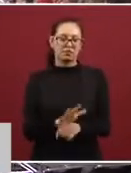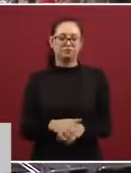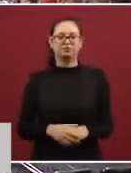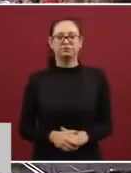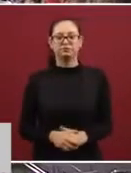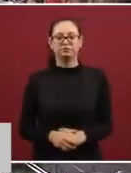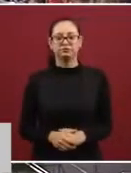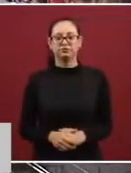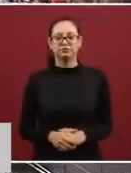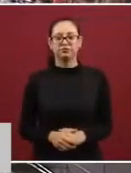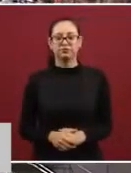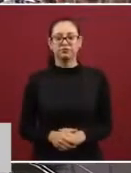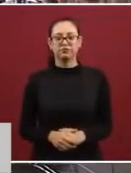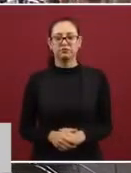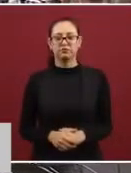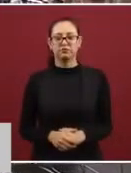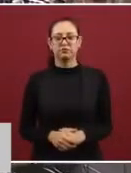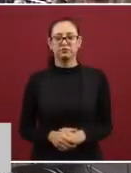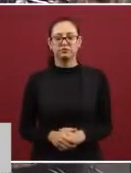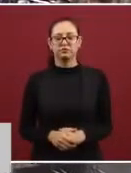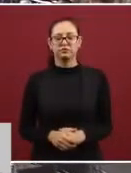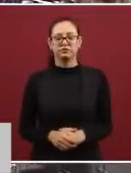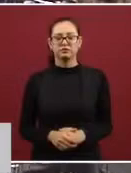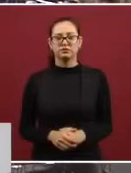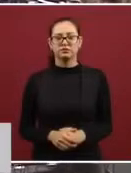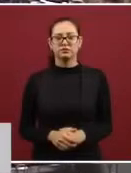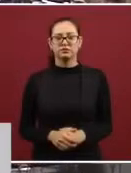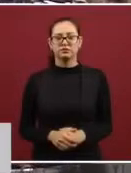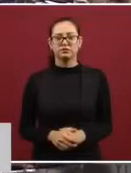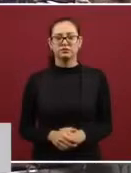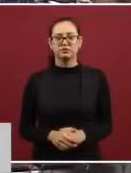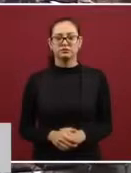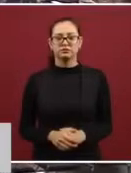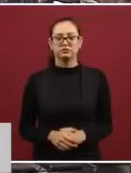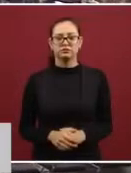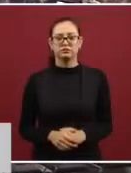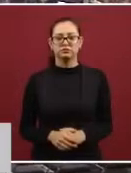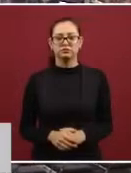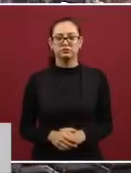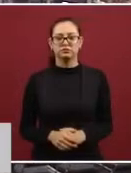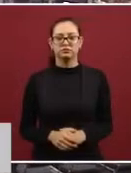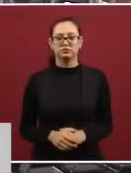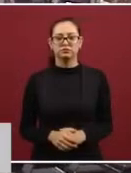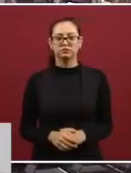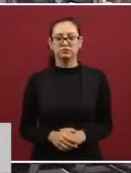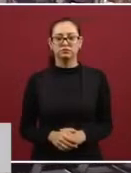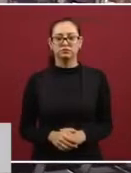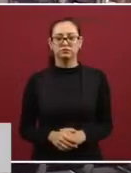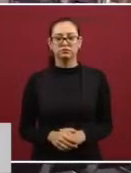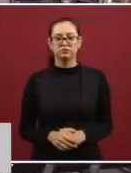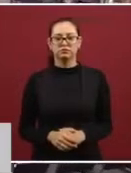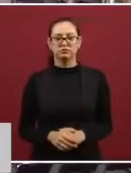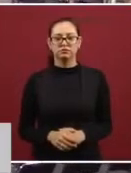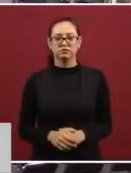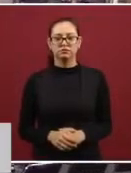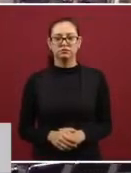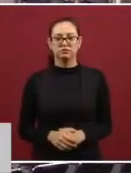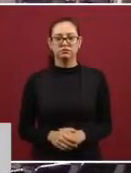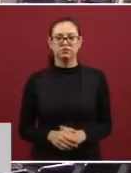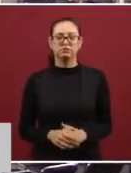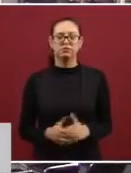de la investigación del personal del Senado que gana más que el presidente. Se investigó y no hay ninguna persona que tenga un salario superior.